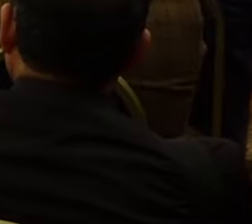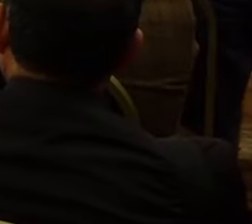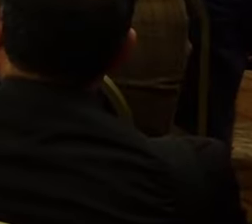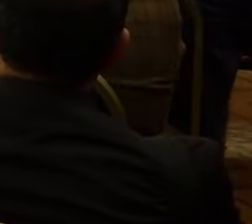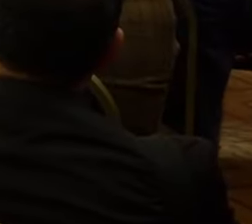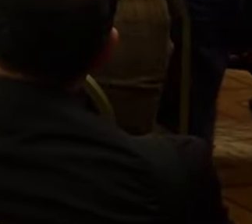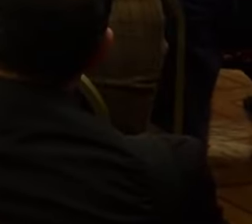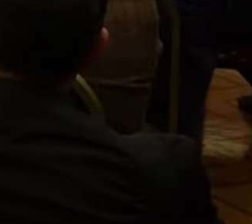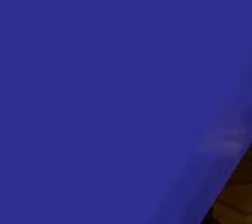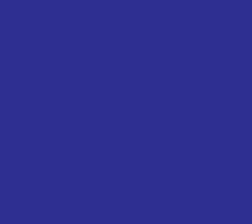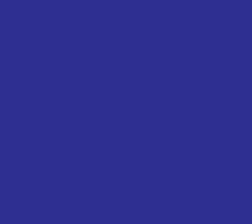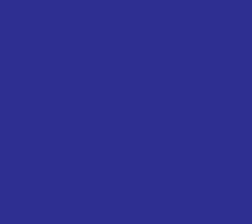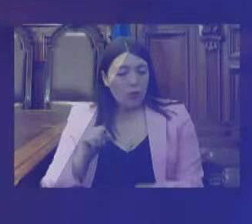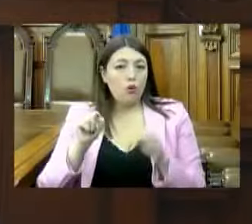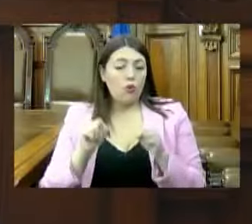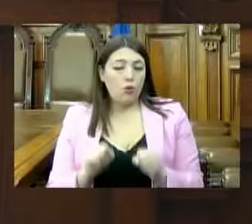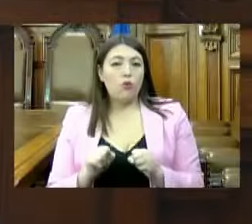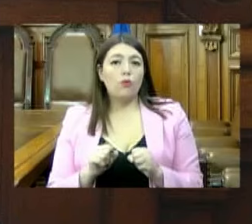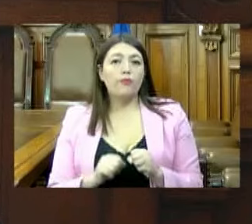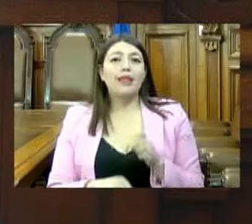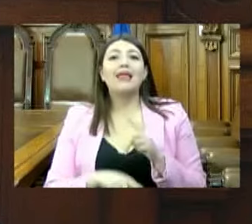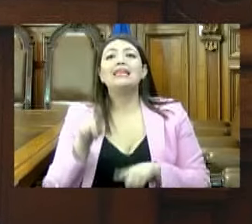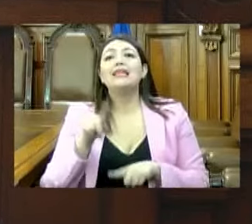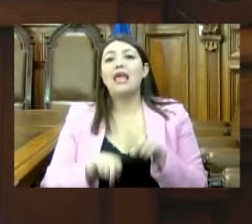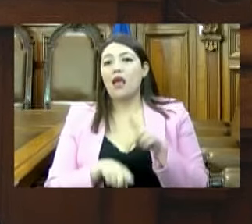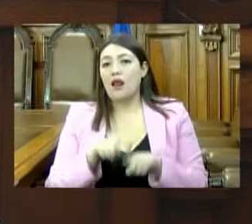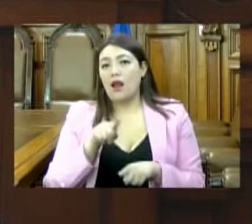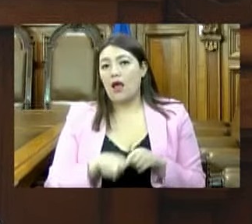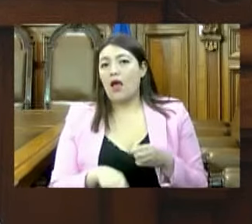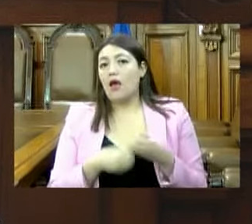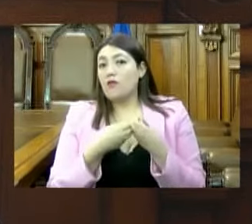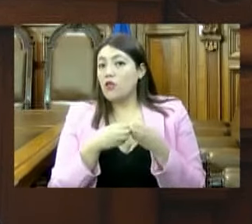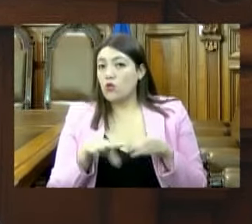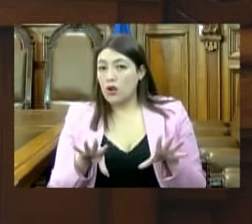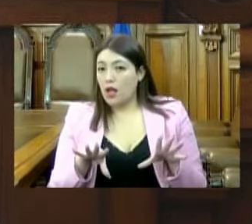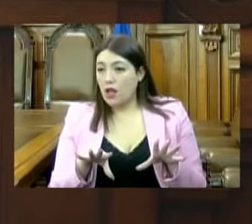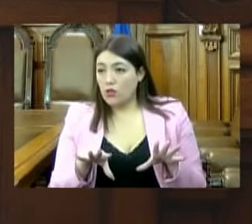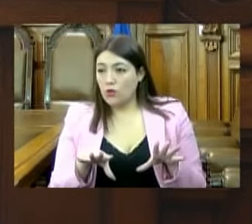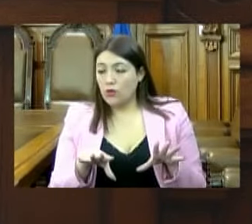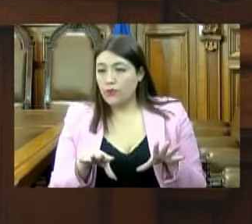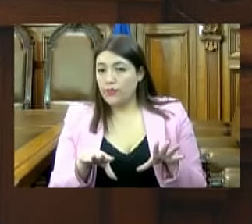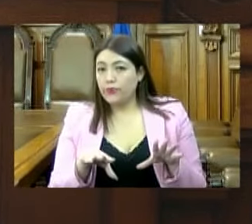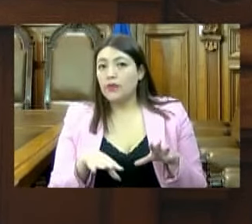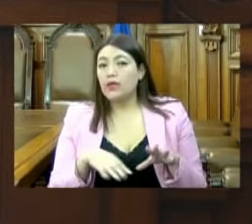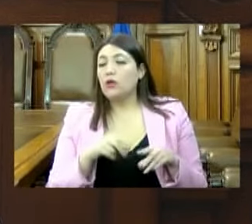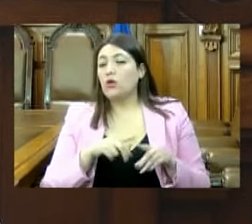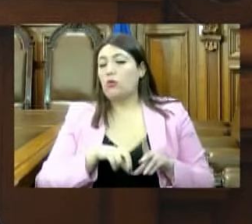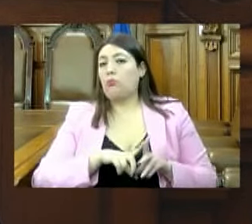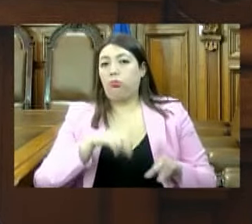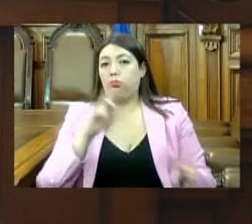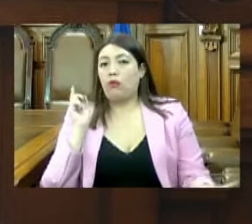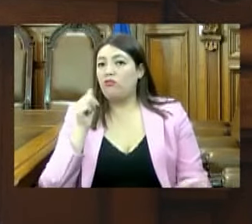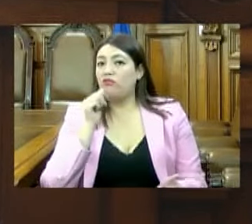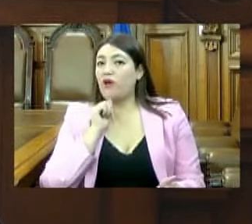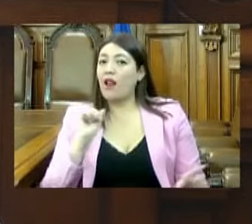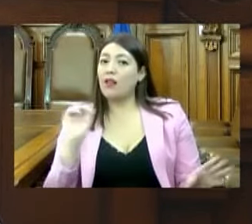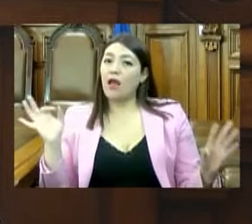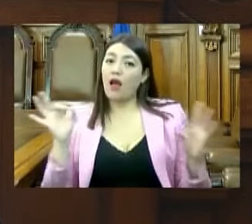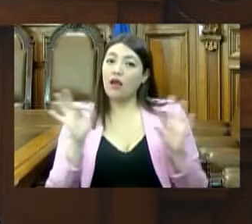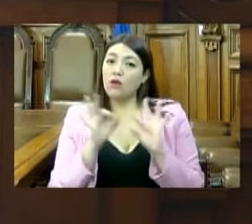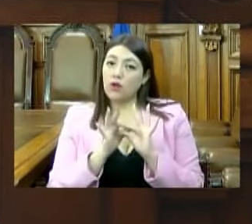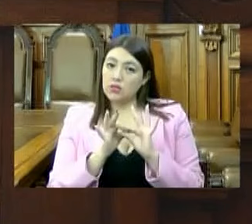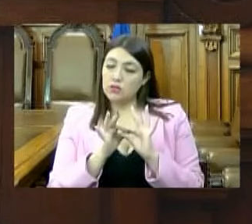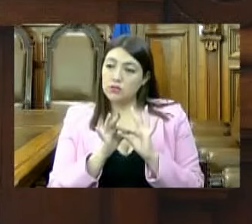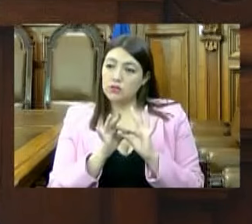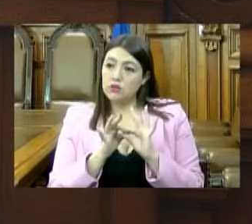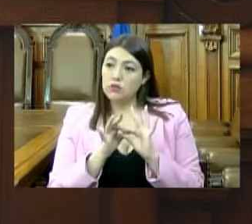Un entorno de tierra abandonado genera desarraigo, falta de vinculación. Eso